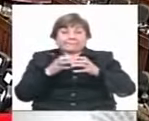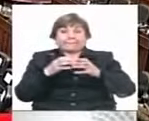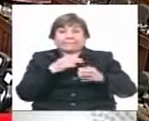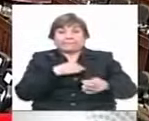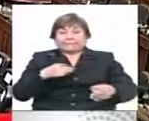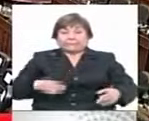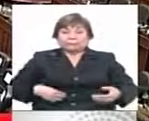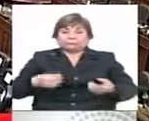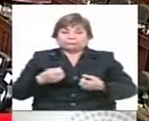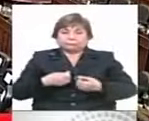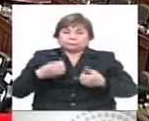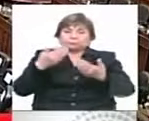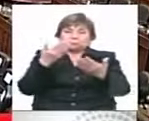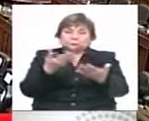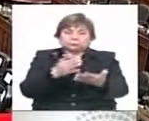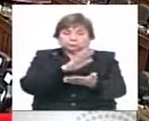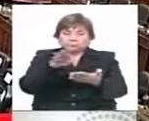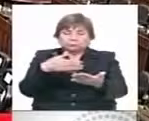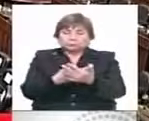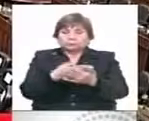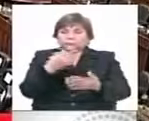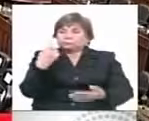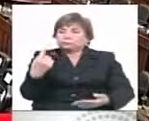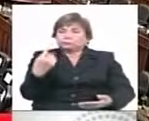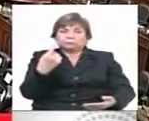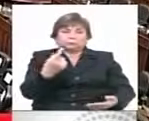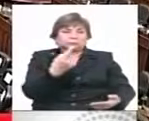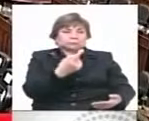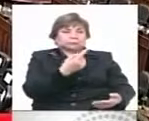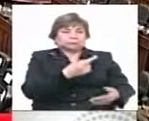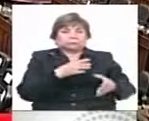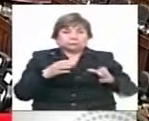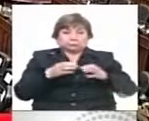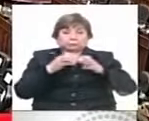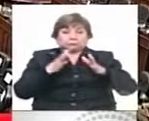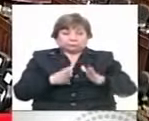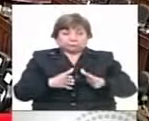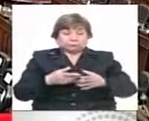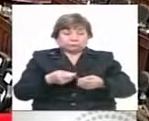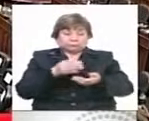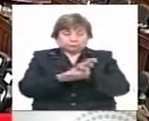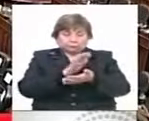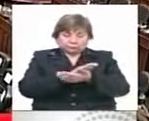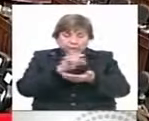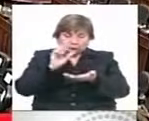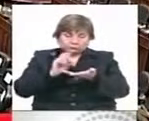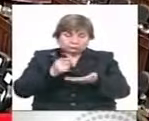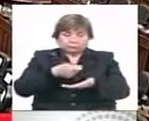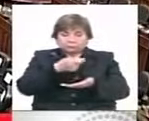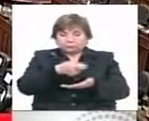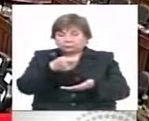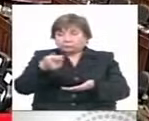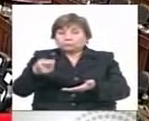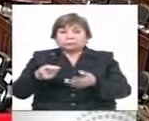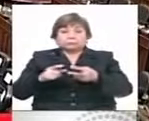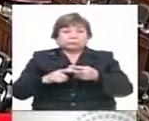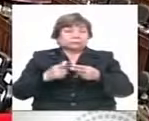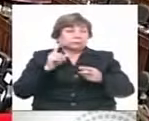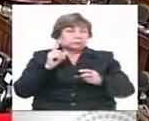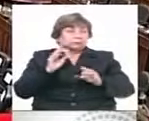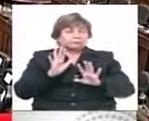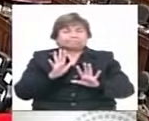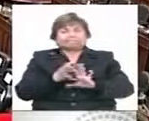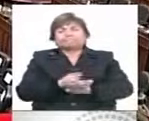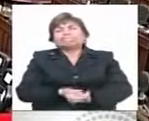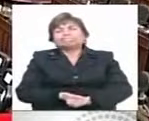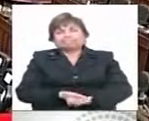Ministros entregará la versión completa a cada uno de los congresistas. Un punto importante, Raquel, porque antes de dar inicio, cuando